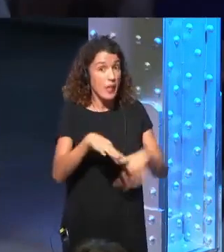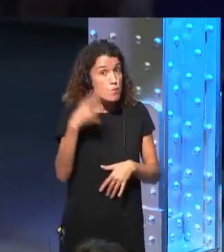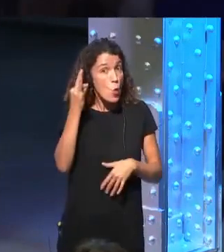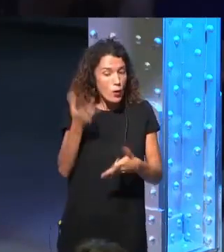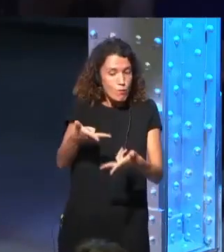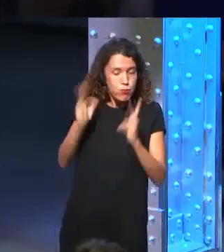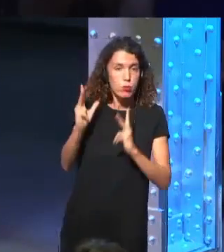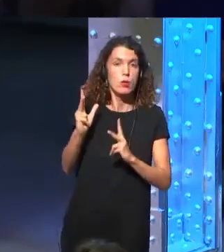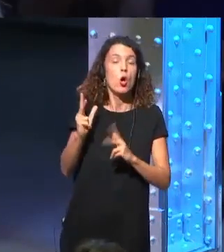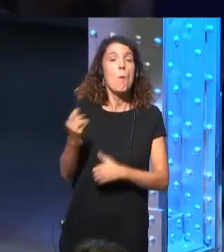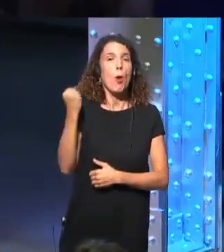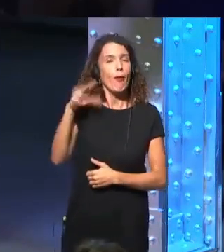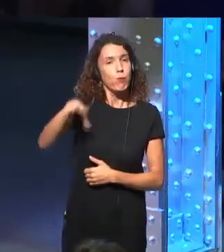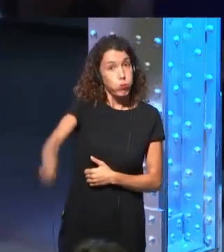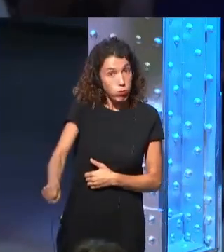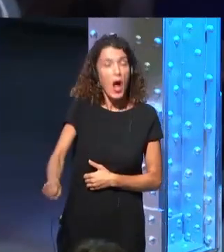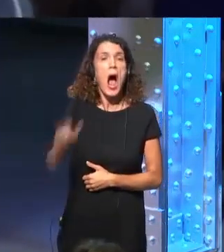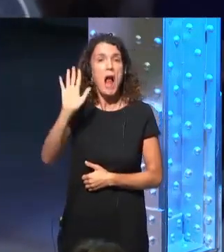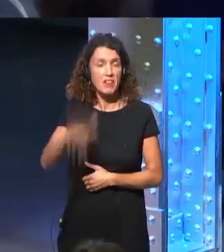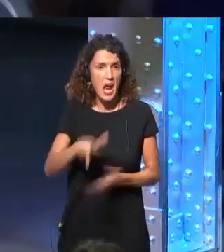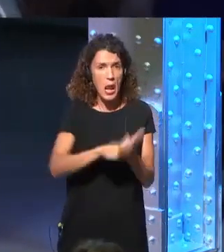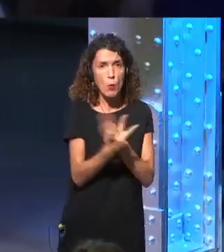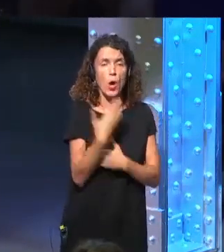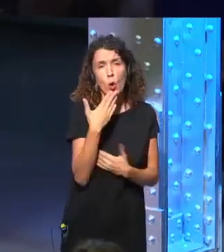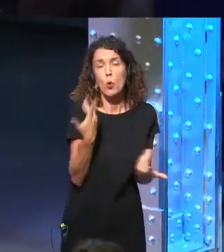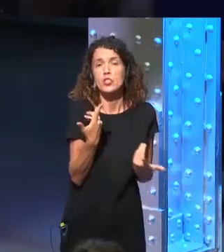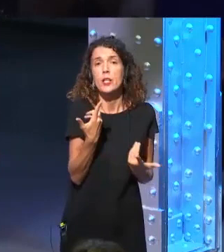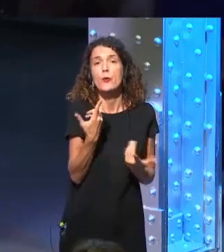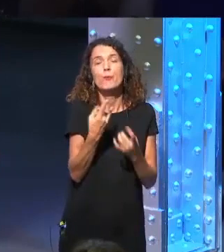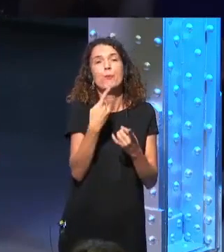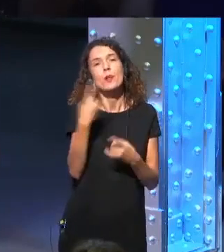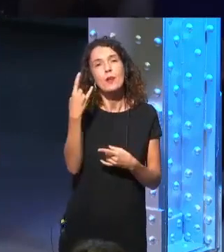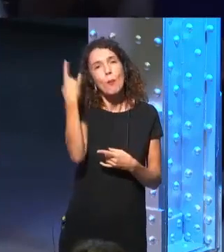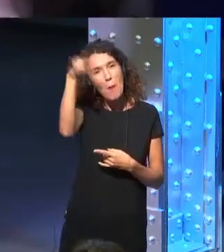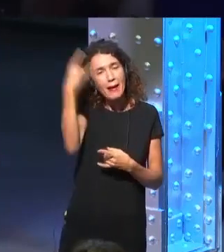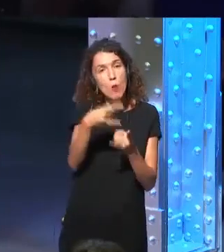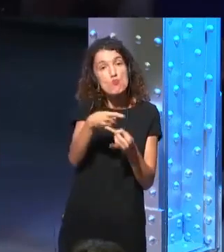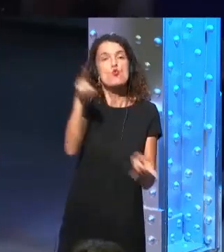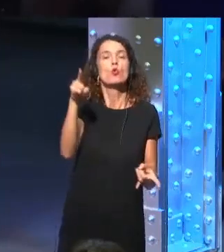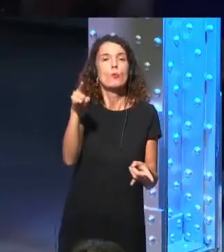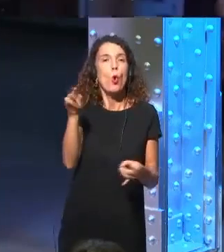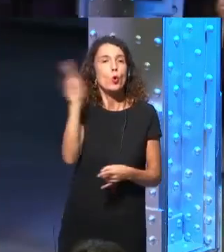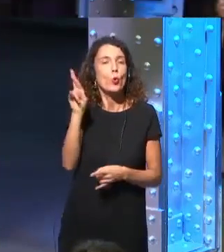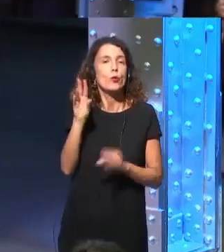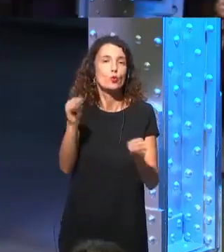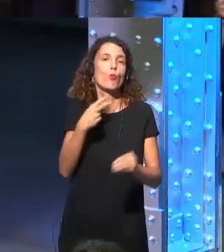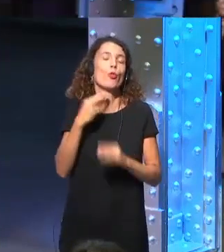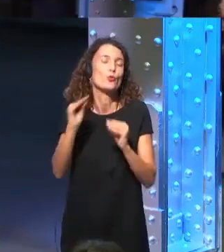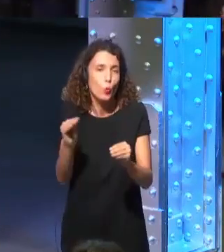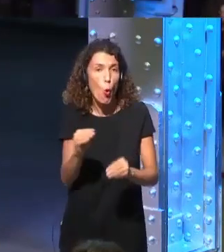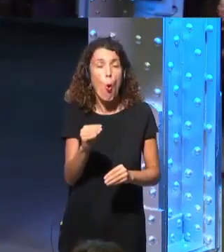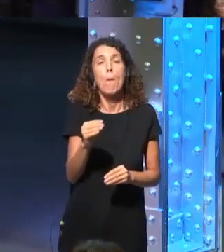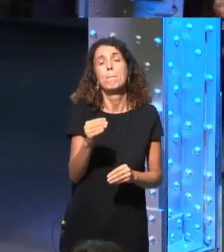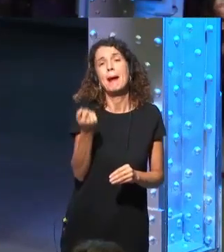las mujeres tomen el poder, va a sonar como el mugido de una vaca, o como el